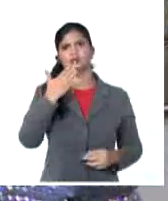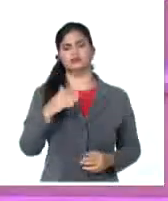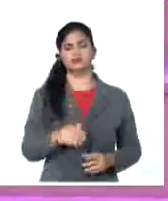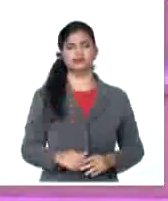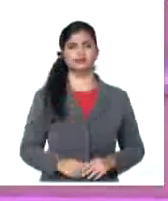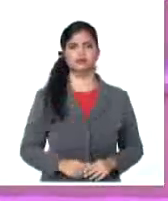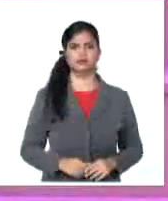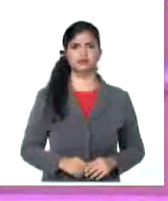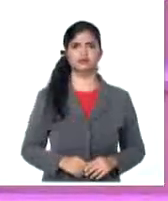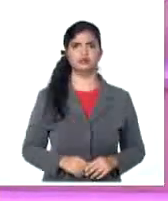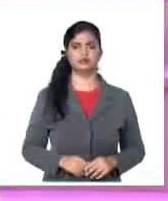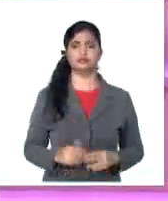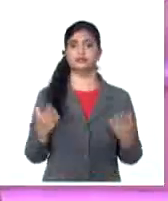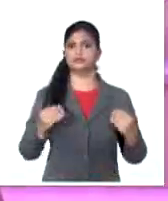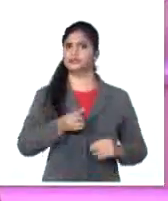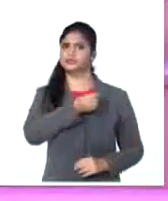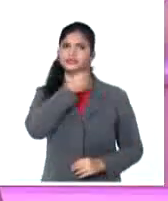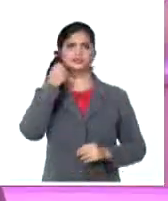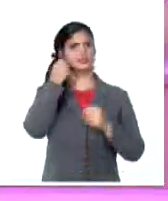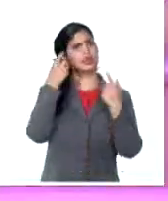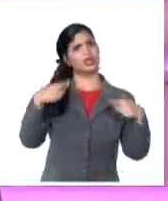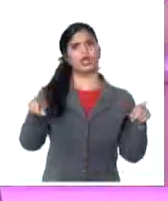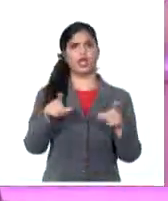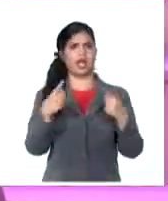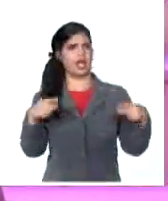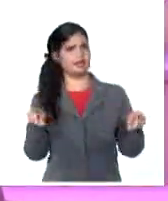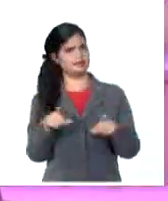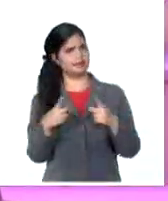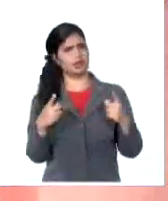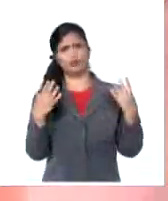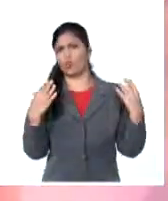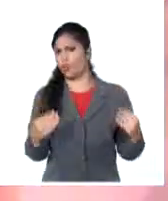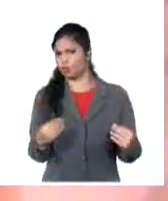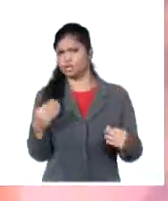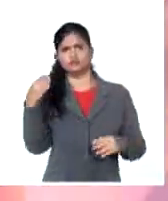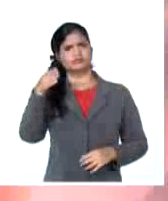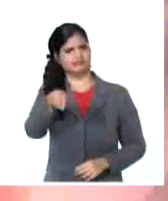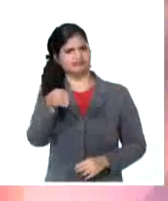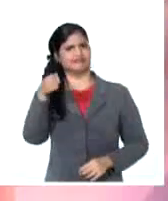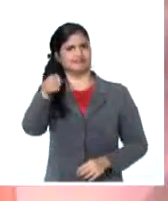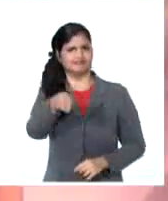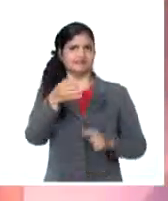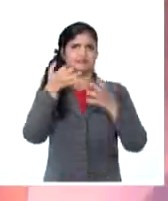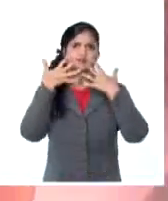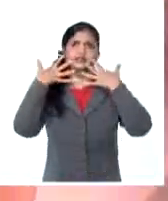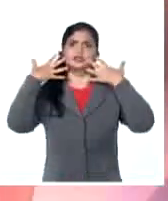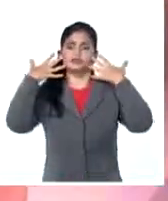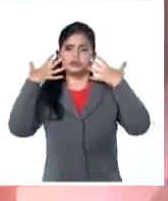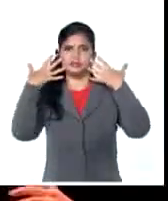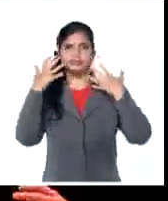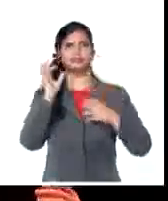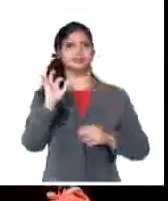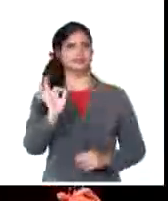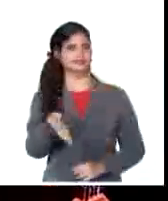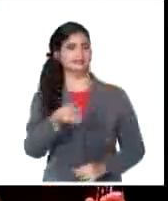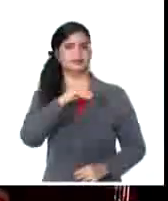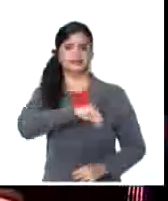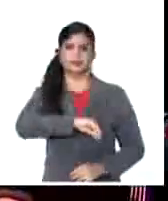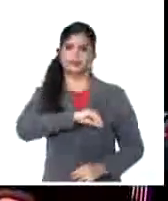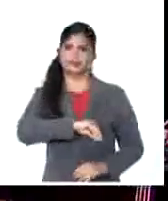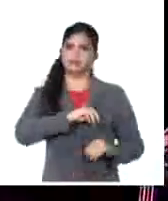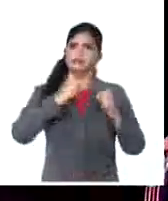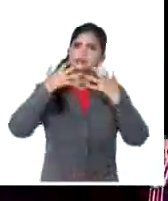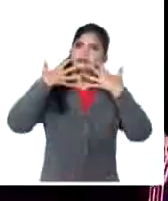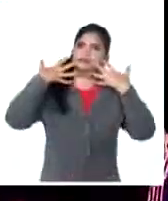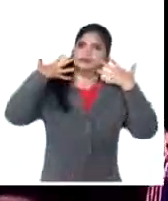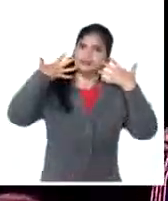este teatro, pero no con la banda completa, entonces estoy muy feliz y me siento súper afortunada. Así que agradezco muchísimo al